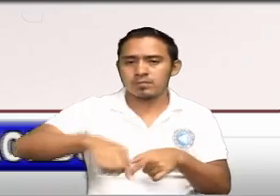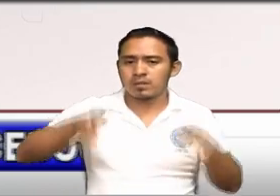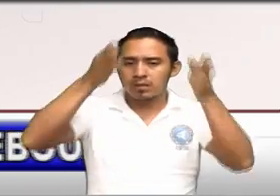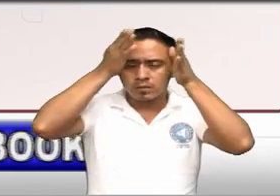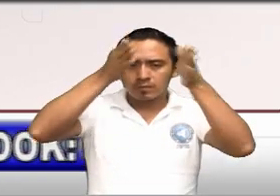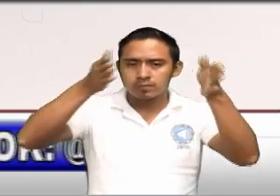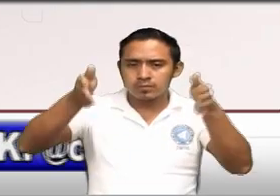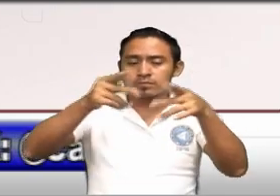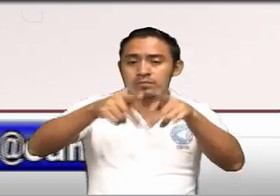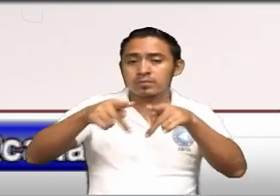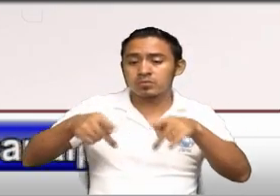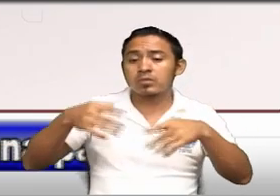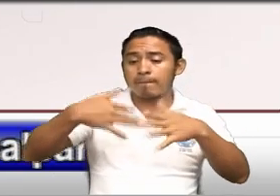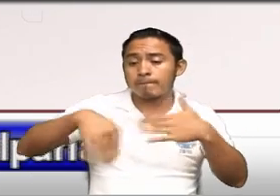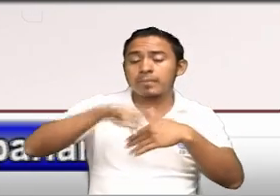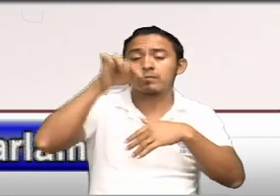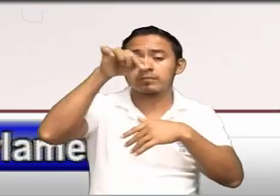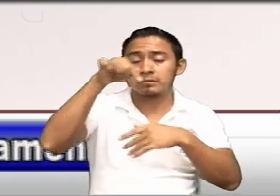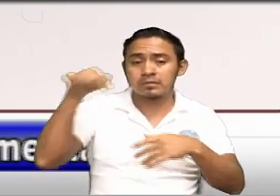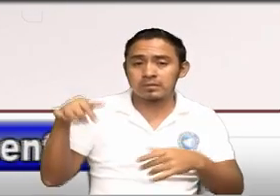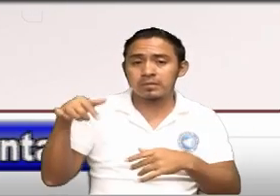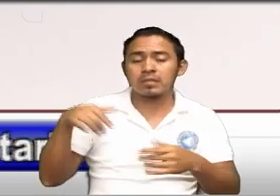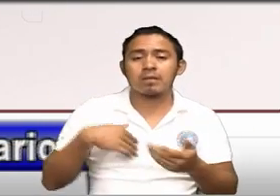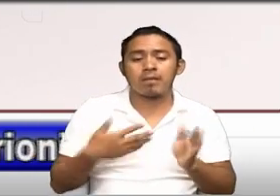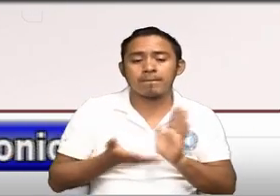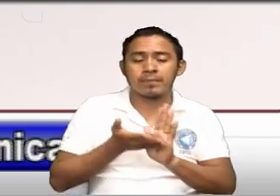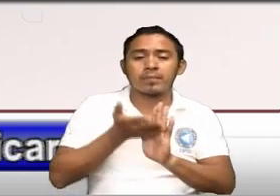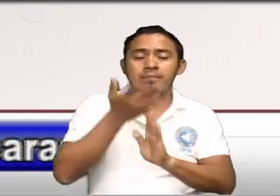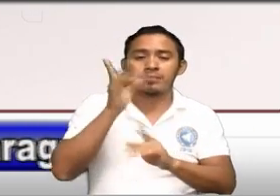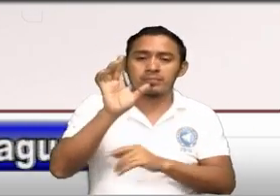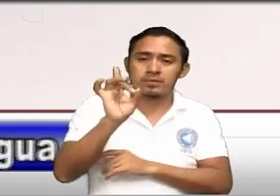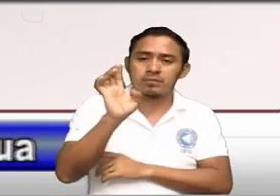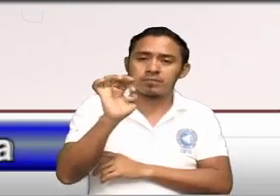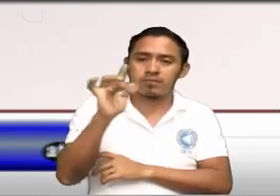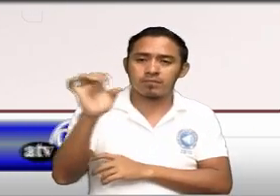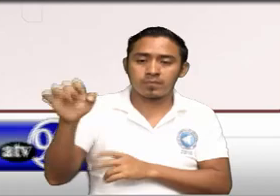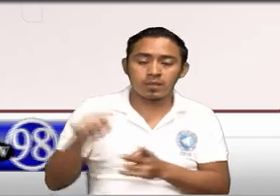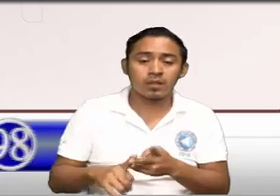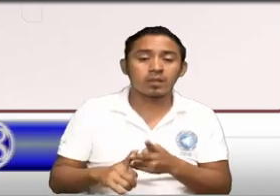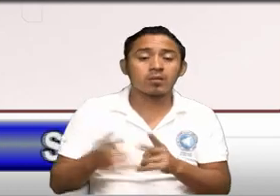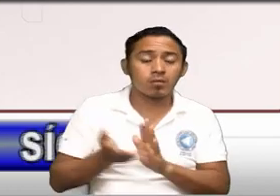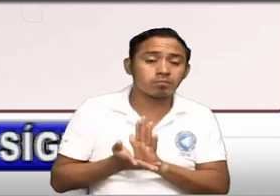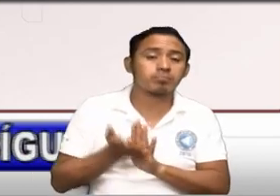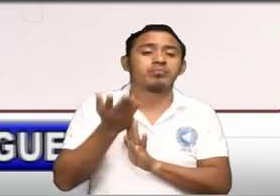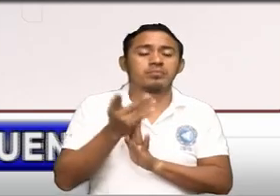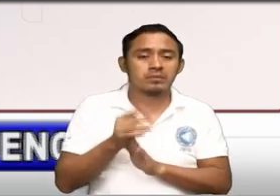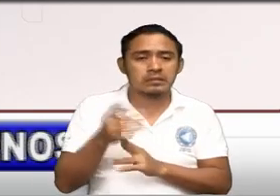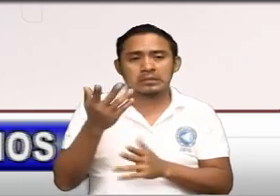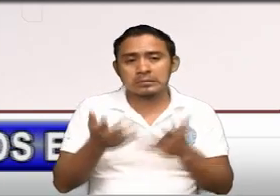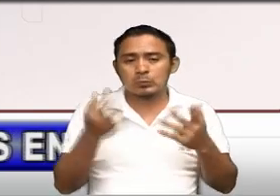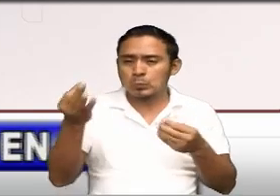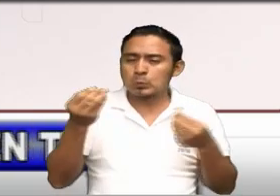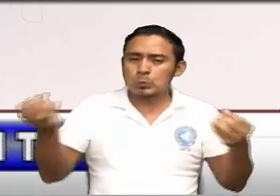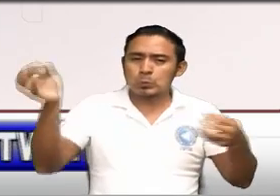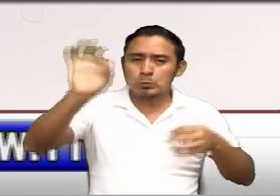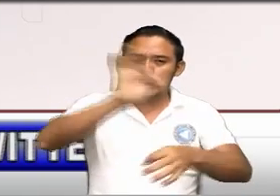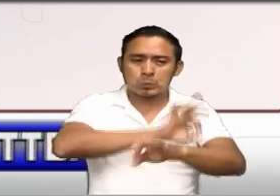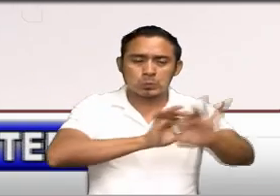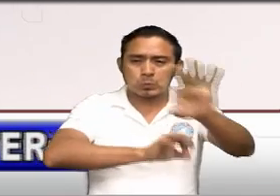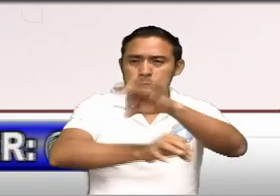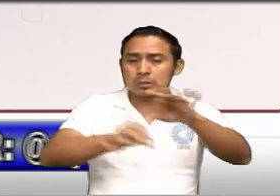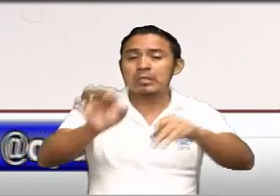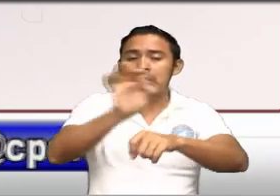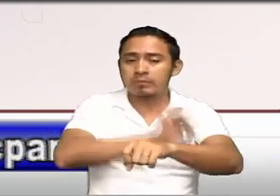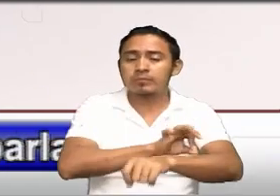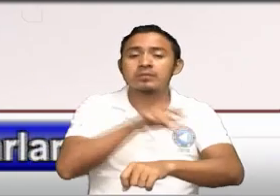concentración poblacional, con incremento de casos de dengue y con altos índices de infestación del mosquito, que